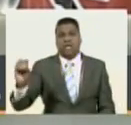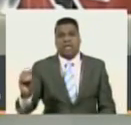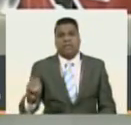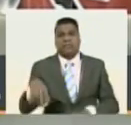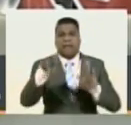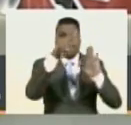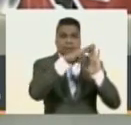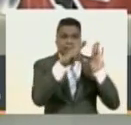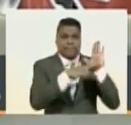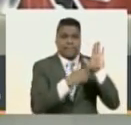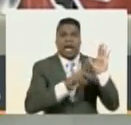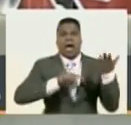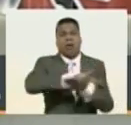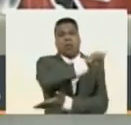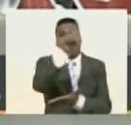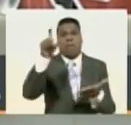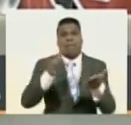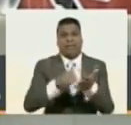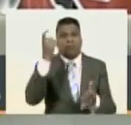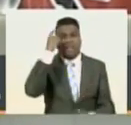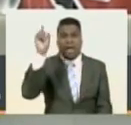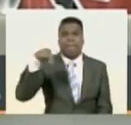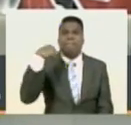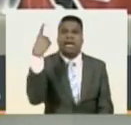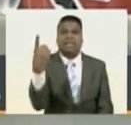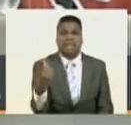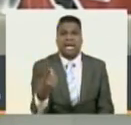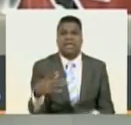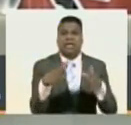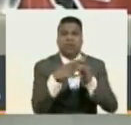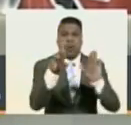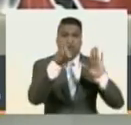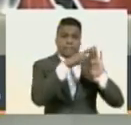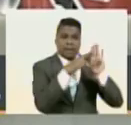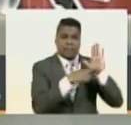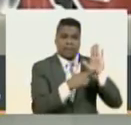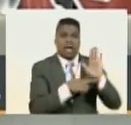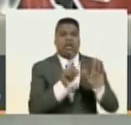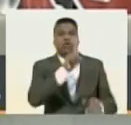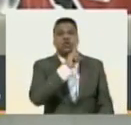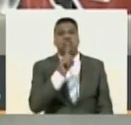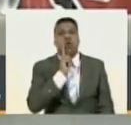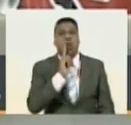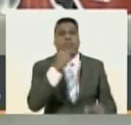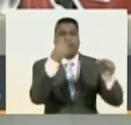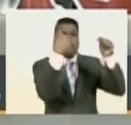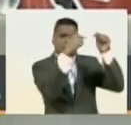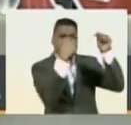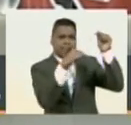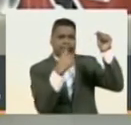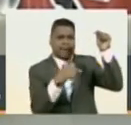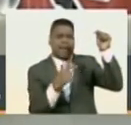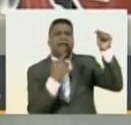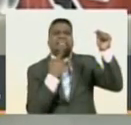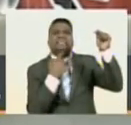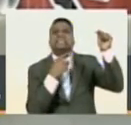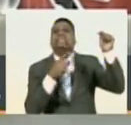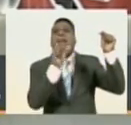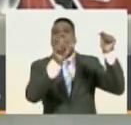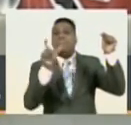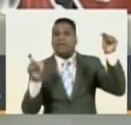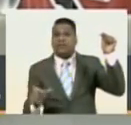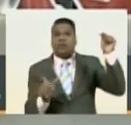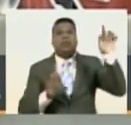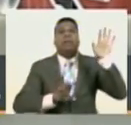recaudos completos. Para el día de mañana daremos las listas y daremos los nombres de todas aquellas personas, candidatos y candidatas